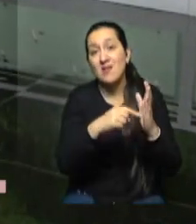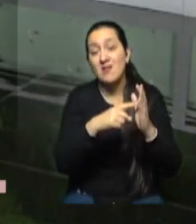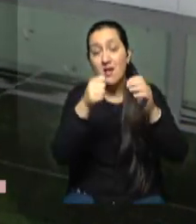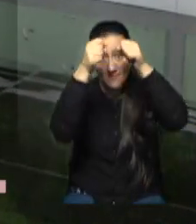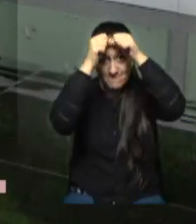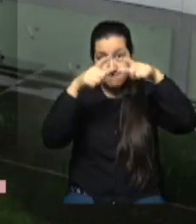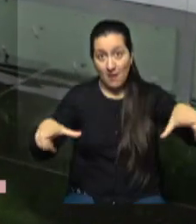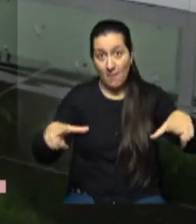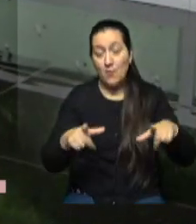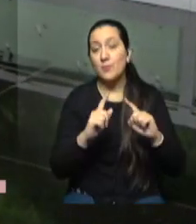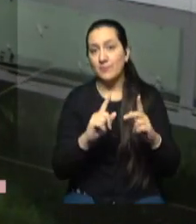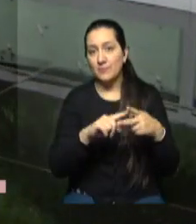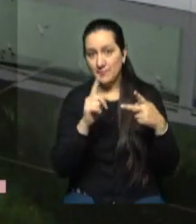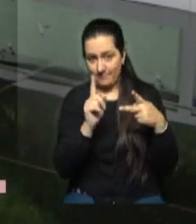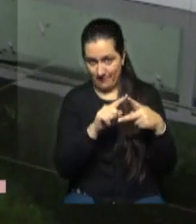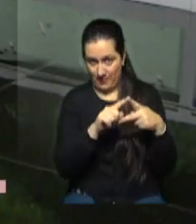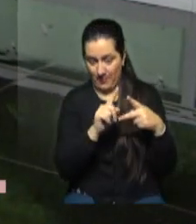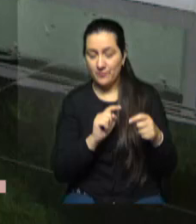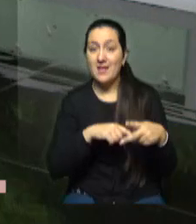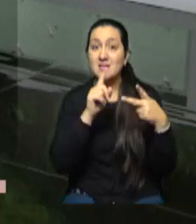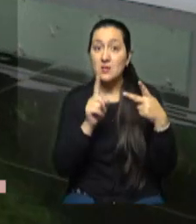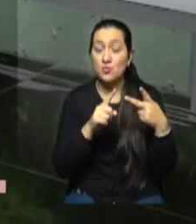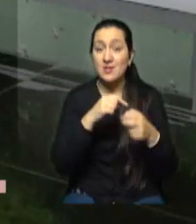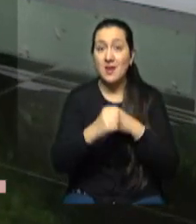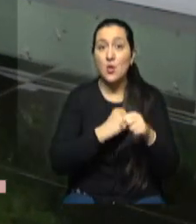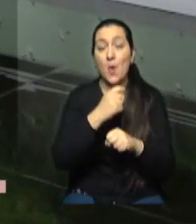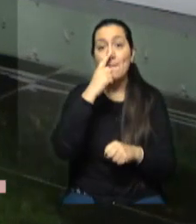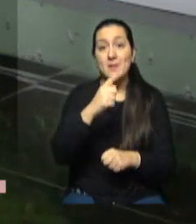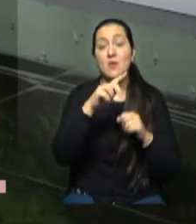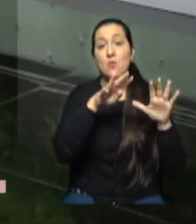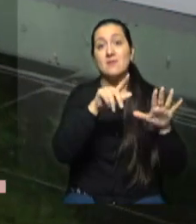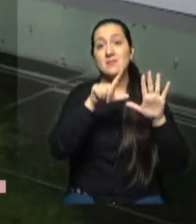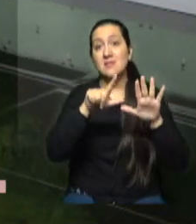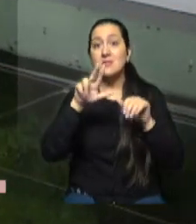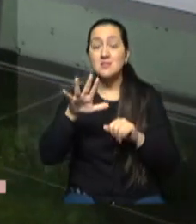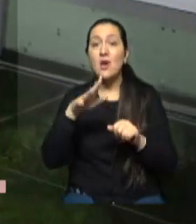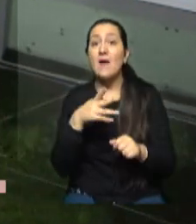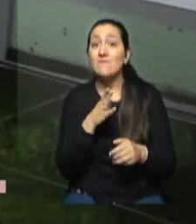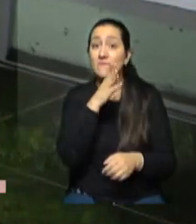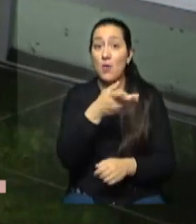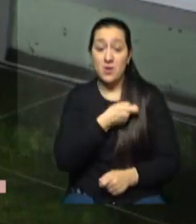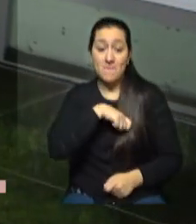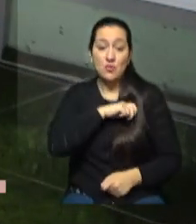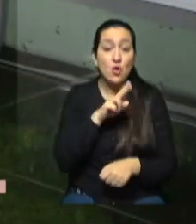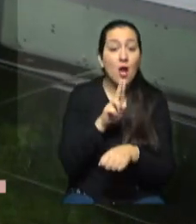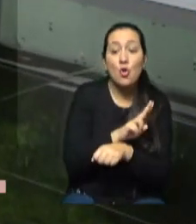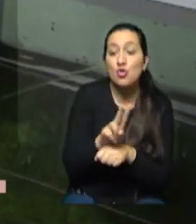lugar este en el año 75 como le hace una inspección y no vivía ahí este